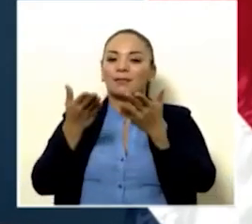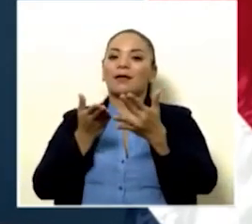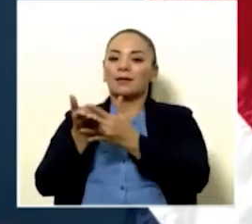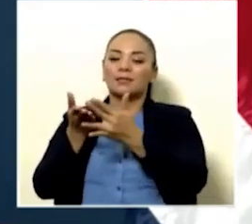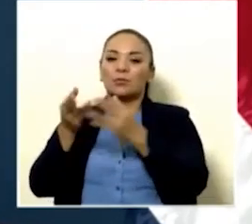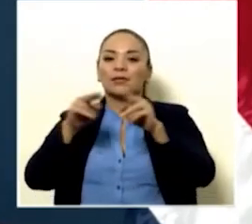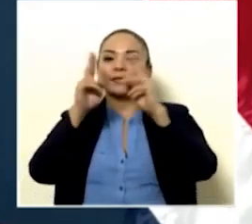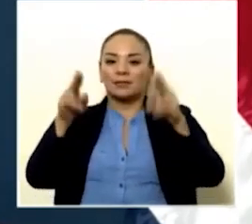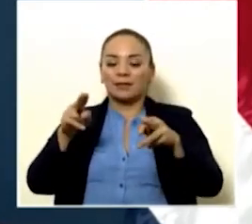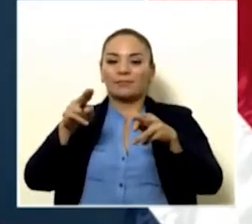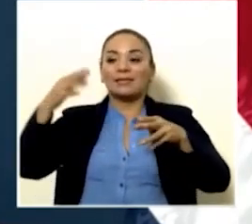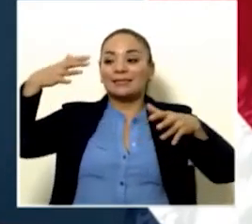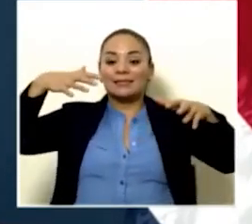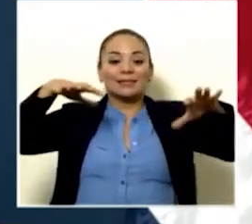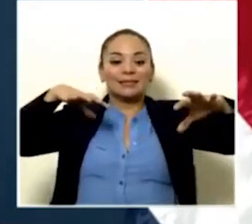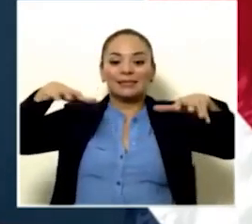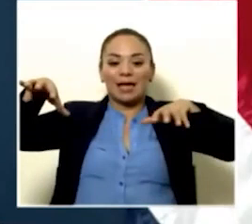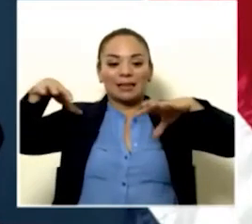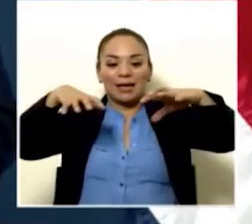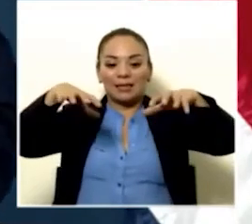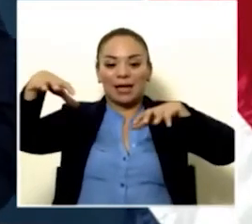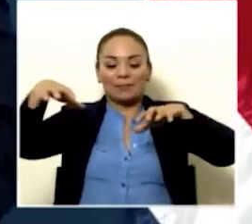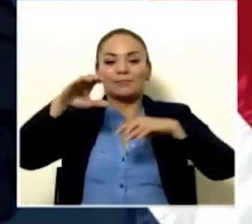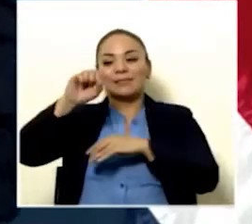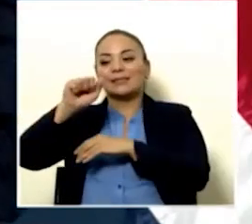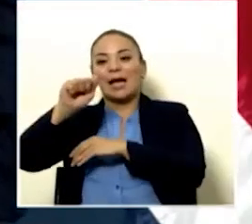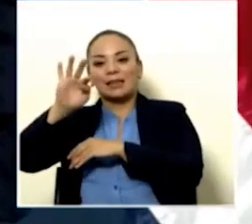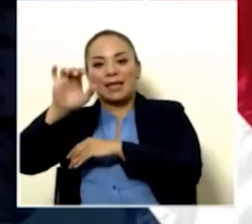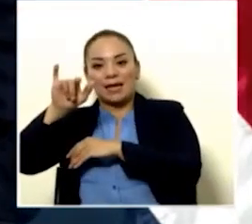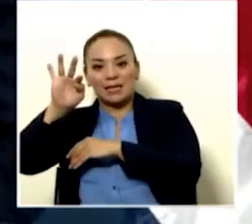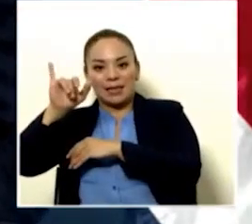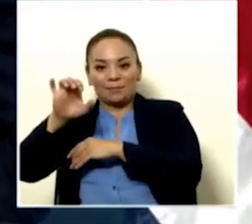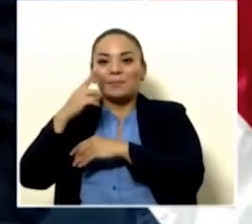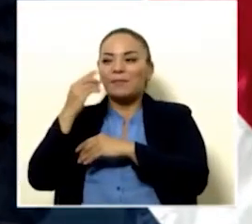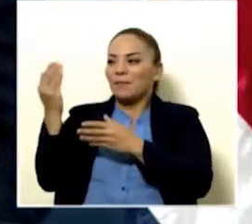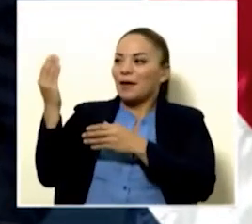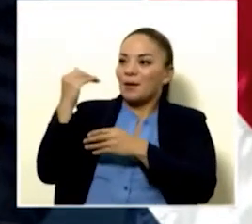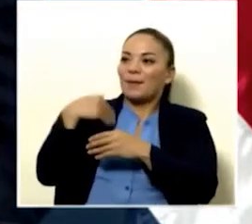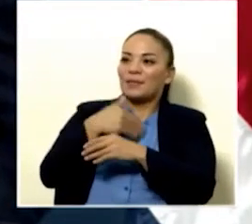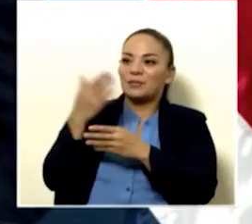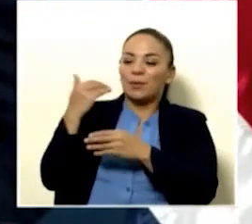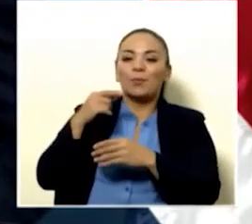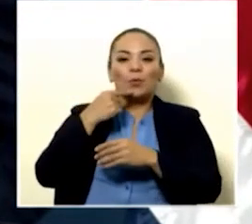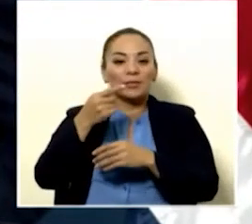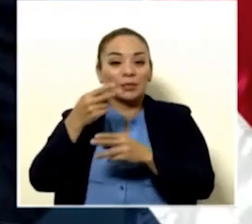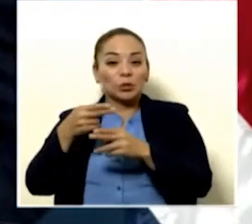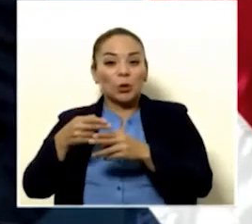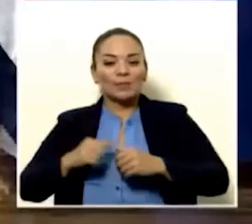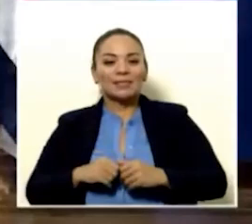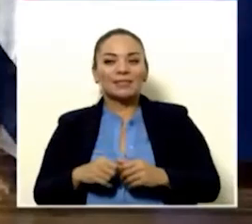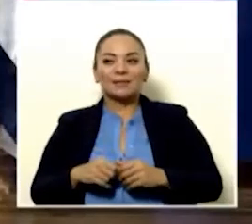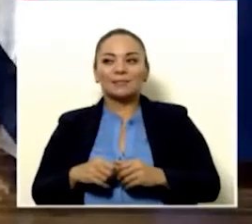a la internet satelital. Y voy a decir los nombres. ¿Puedo decir los nombres? Ah, venga, ahí está el ministro. ¿Puedo decir los nombres?